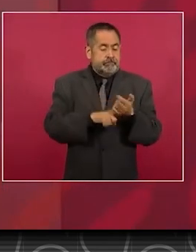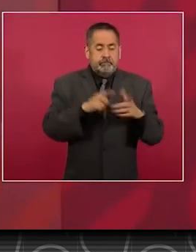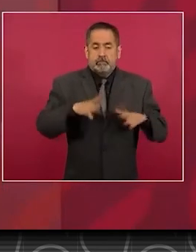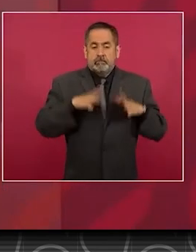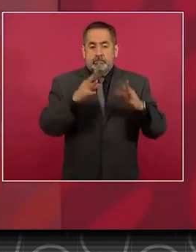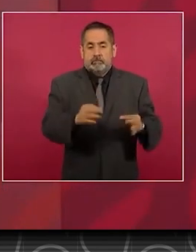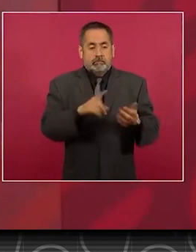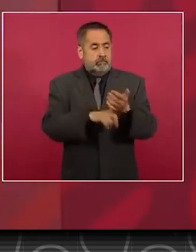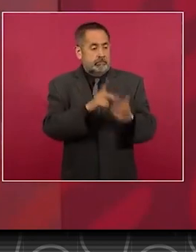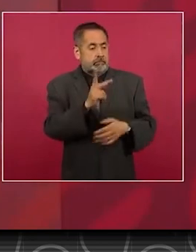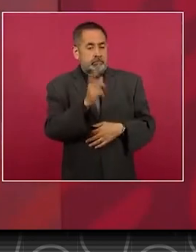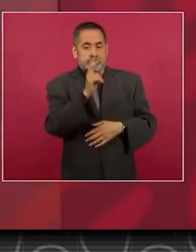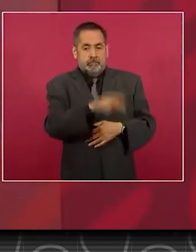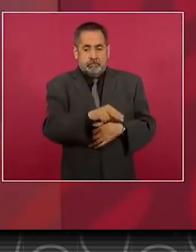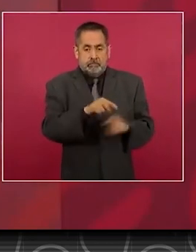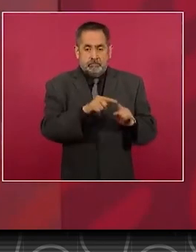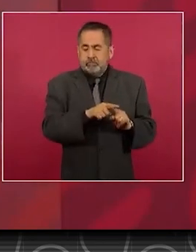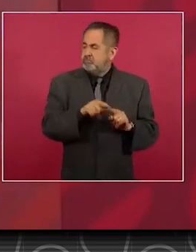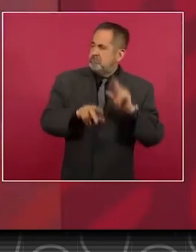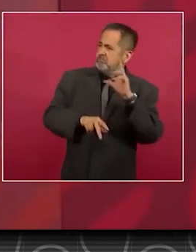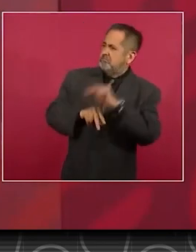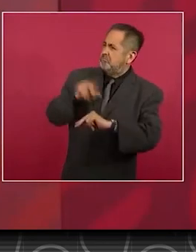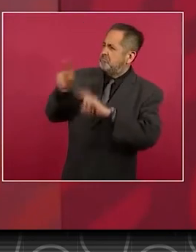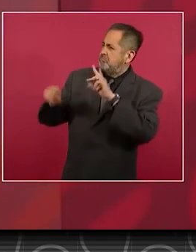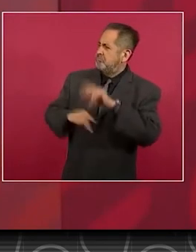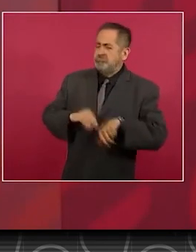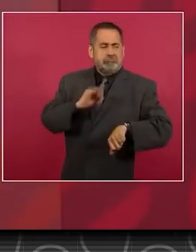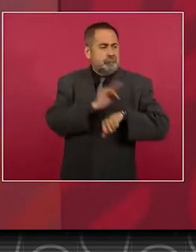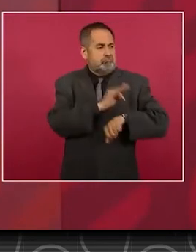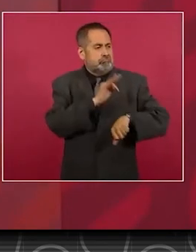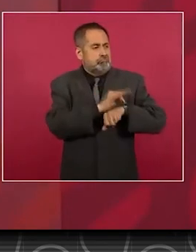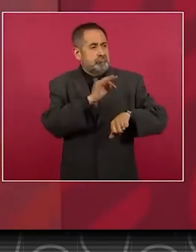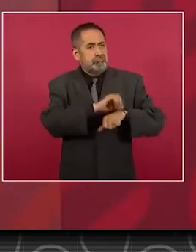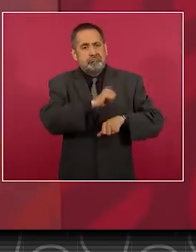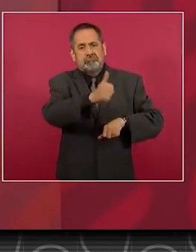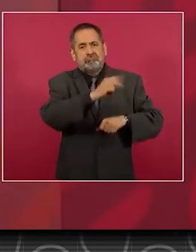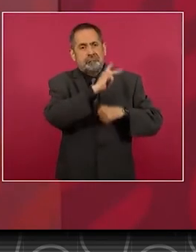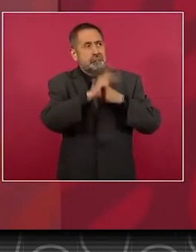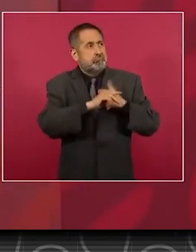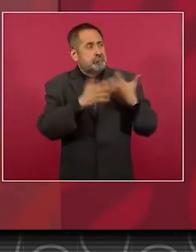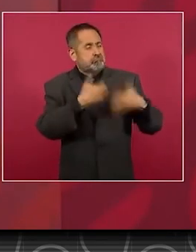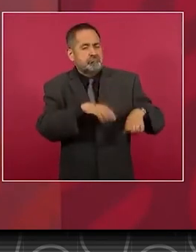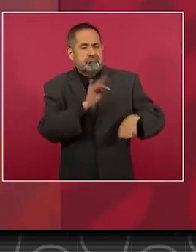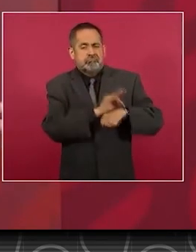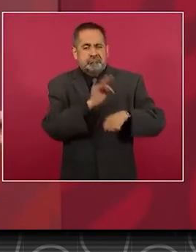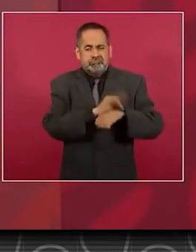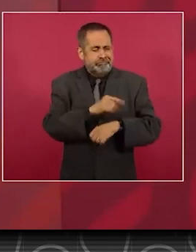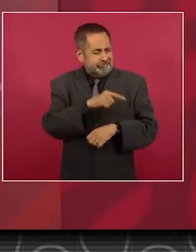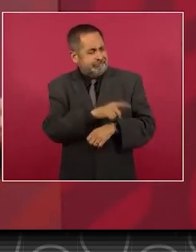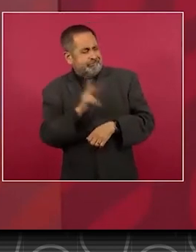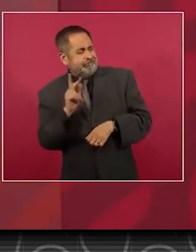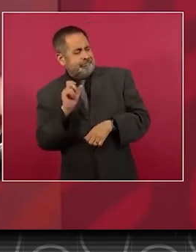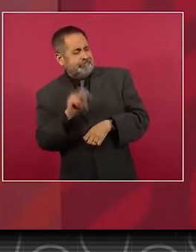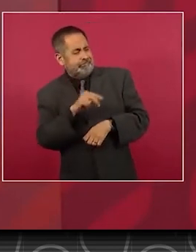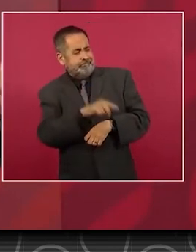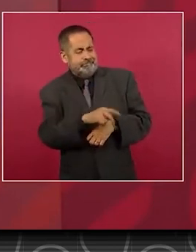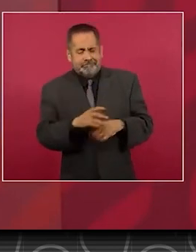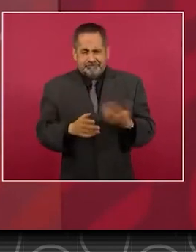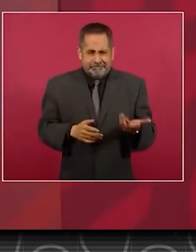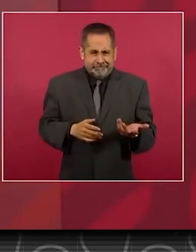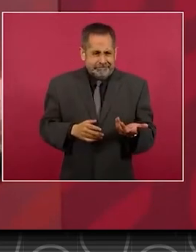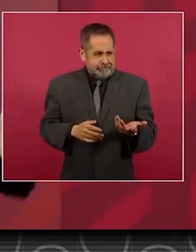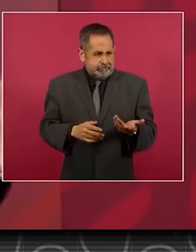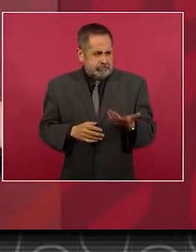1939. Pues entonces, de que ellos estén a favor de los empresarios extranjeros, pues no hay mucho